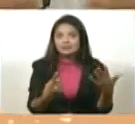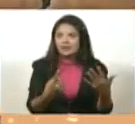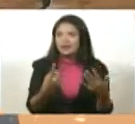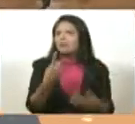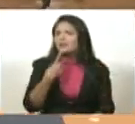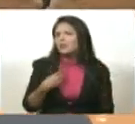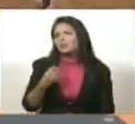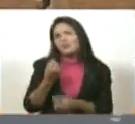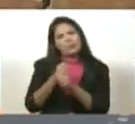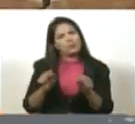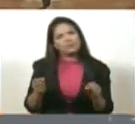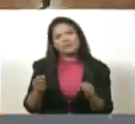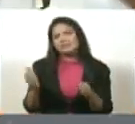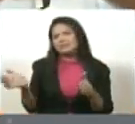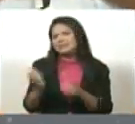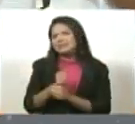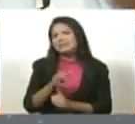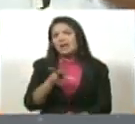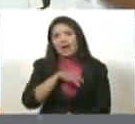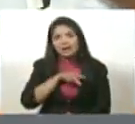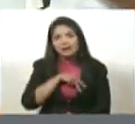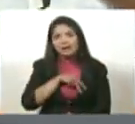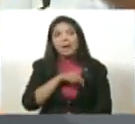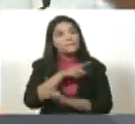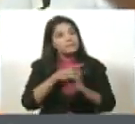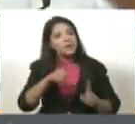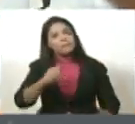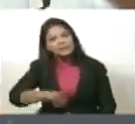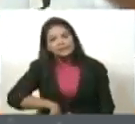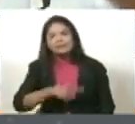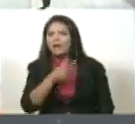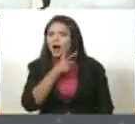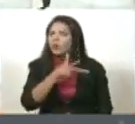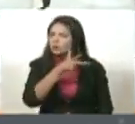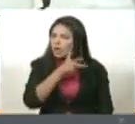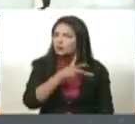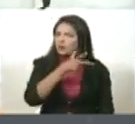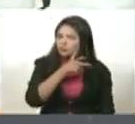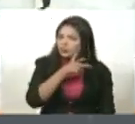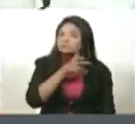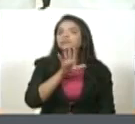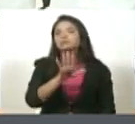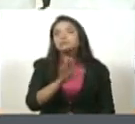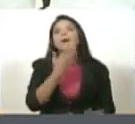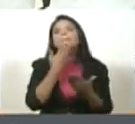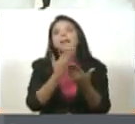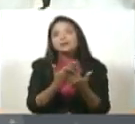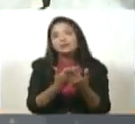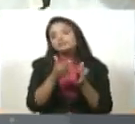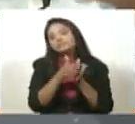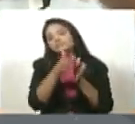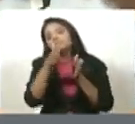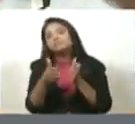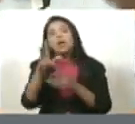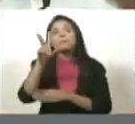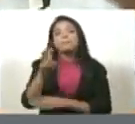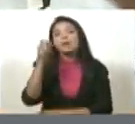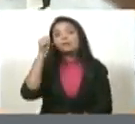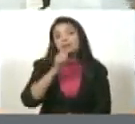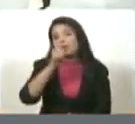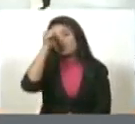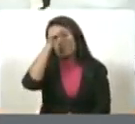tuve la oportunidad de sacarme el carnet. Y el presidente, escuchando ese mensaje, planteó la extensión, viernes, sábado y